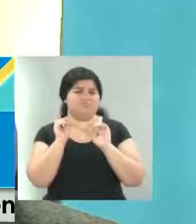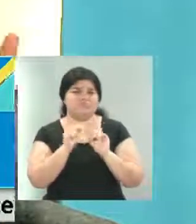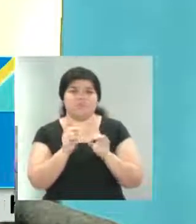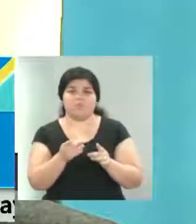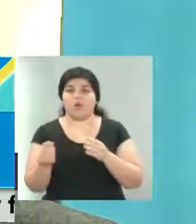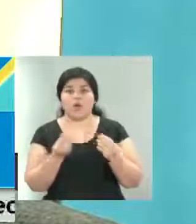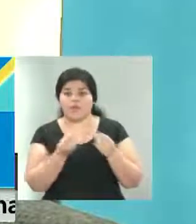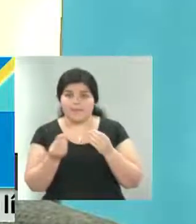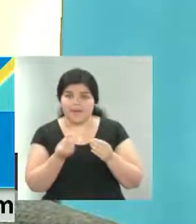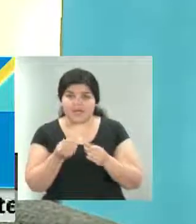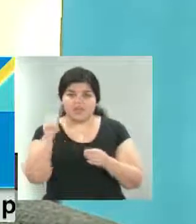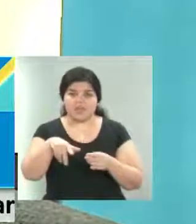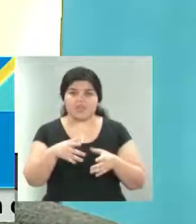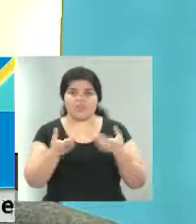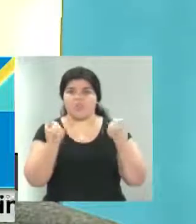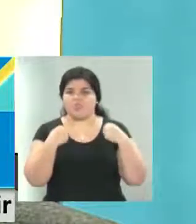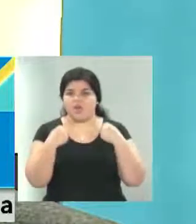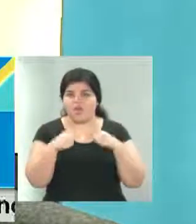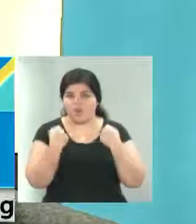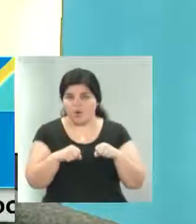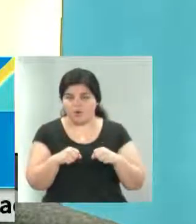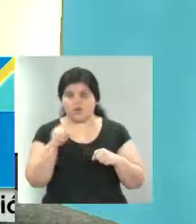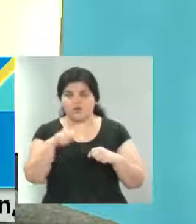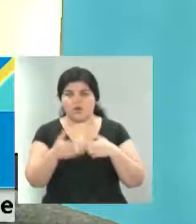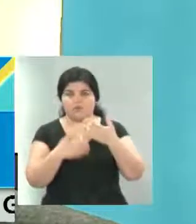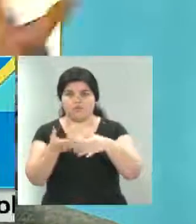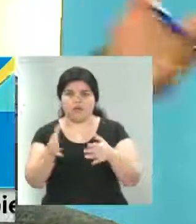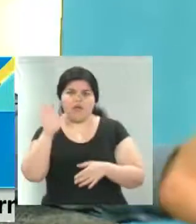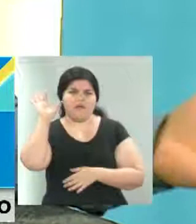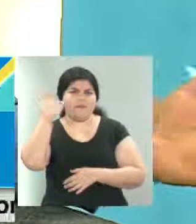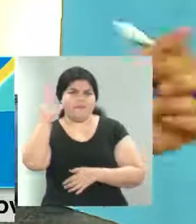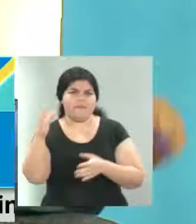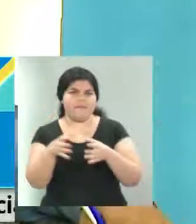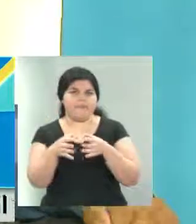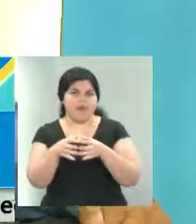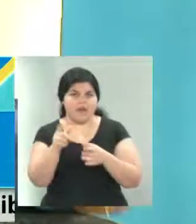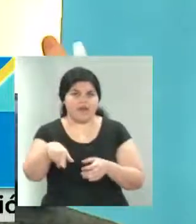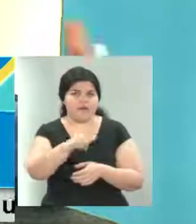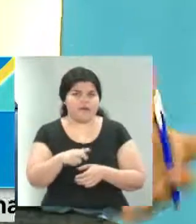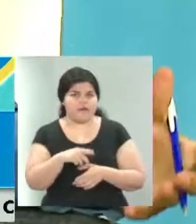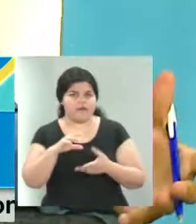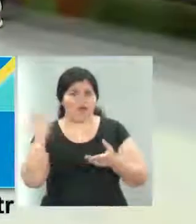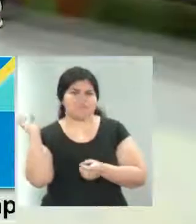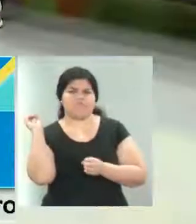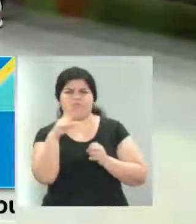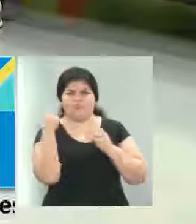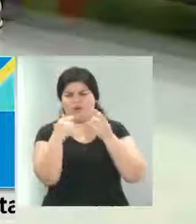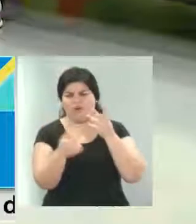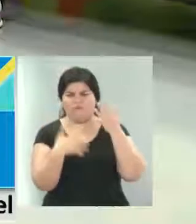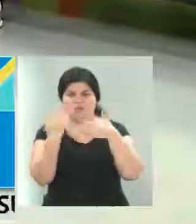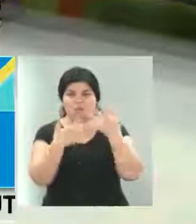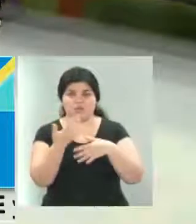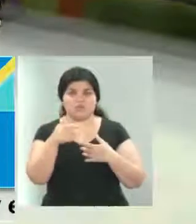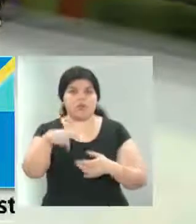hechos deportivos que generan este tipo de acciones por parte de los Barra Bravas? Y con los invitados en el día de hoy estamos hablando un poco acerca de este tema, de qué